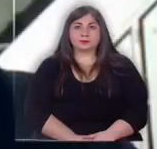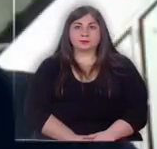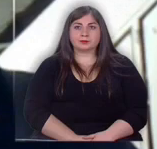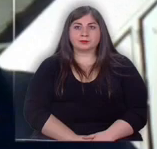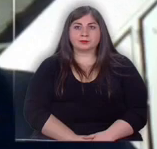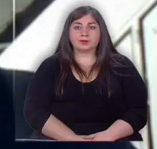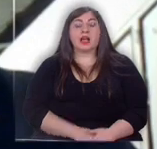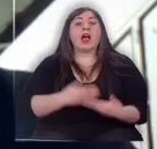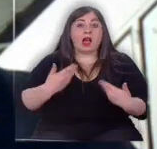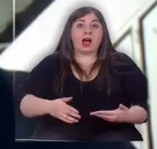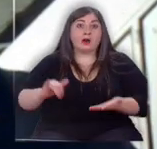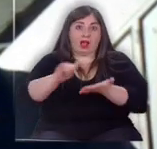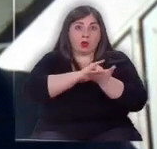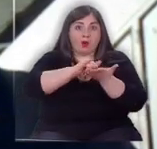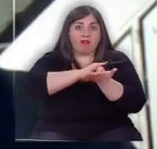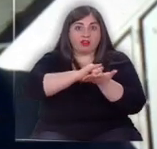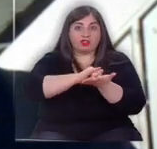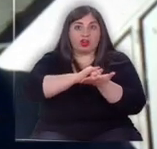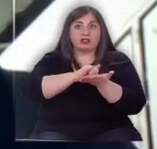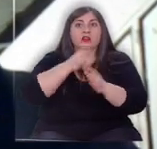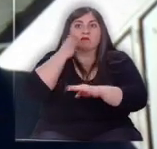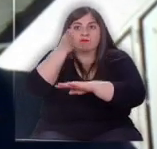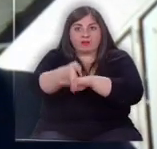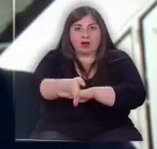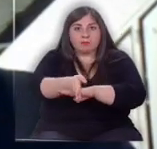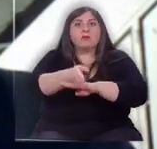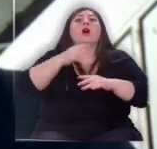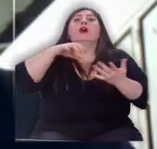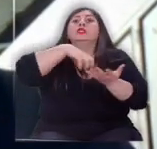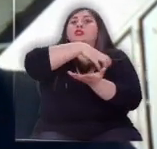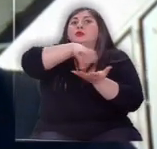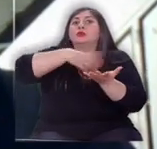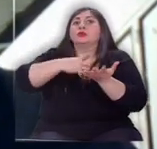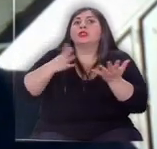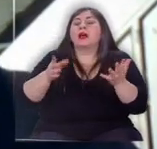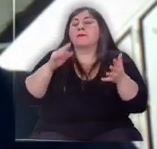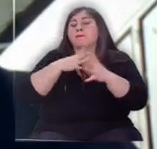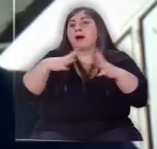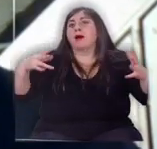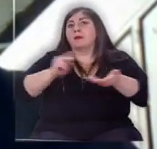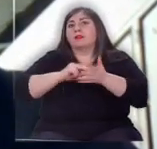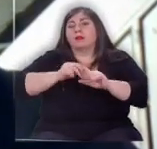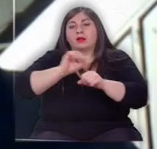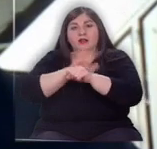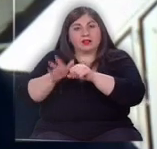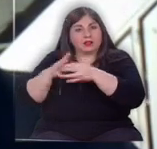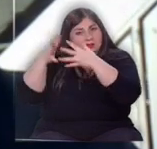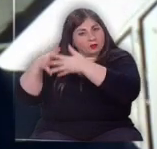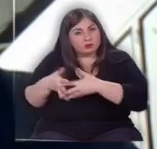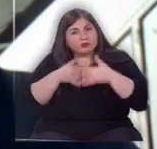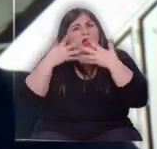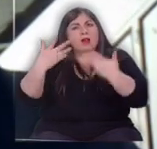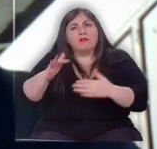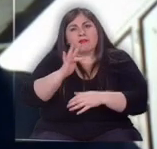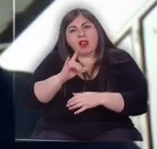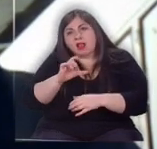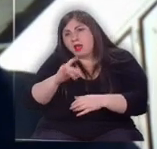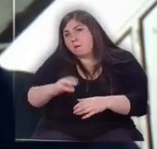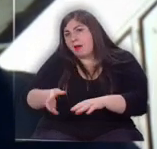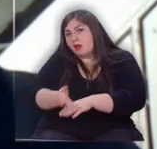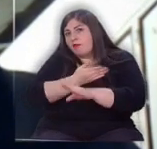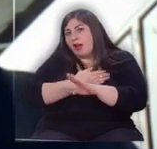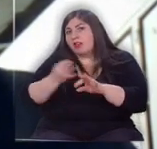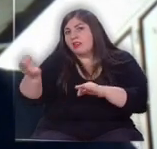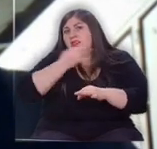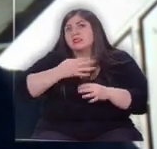Pero vamos ahora a Nueva York, la ciudad, como usted ya veía, más golpeada por el coronavirus en Estados Unidos. Felipe León con nosotros con los últimos antecedentes de esta emergencia y las comparaciones